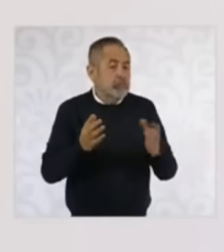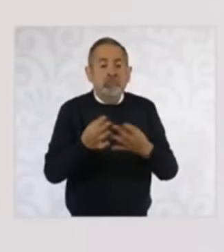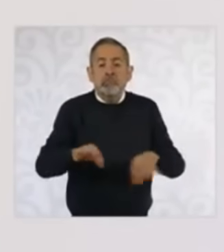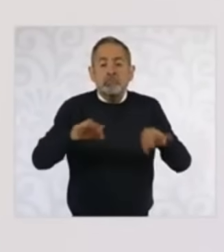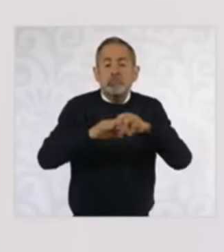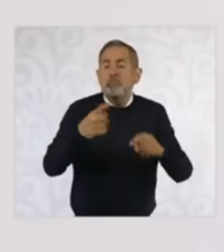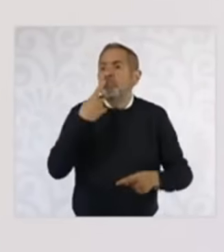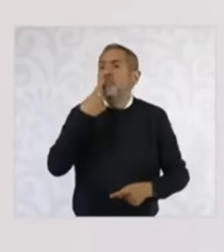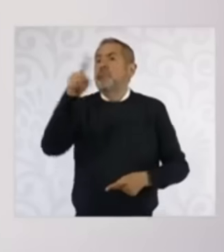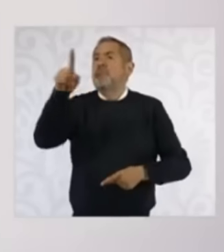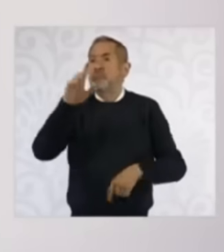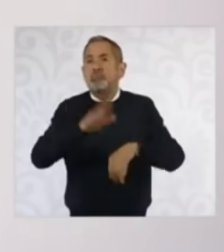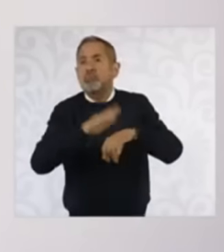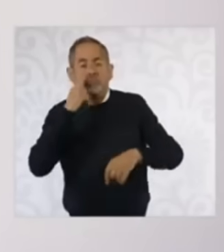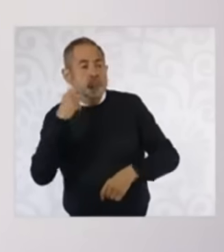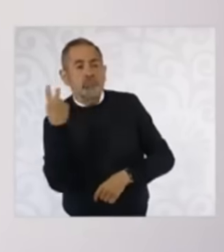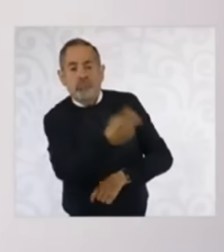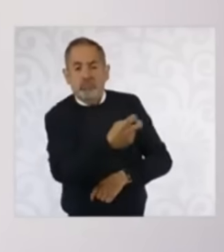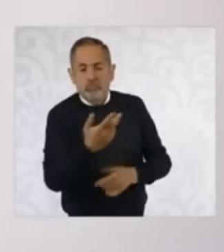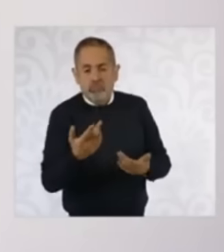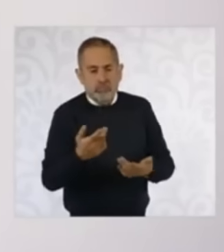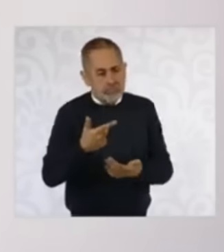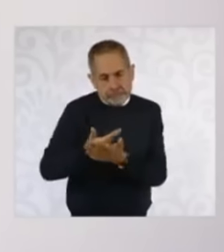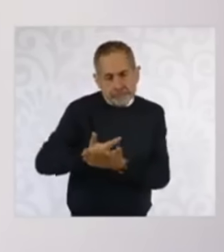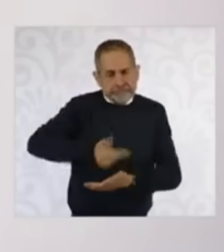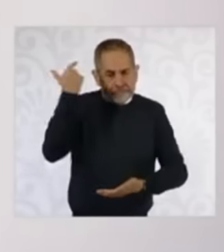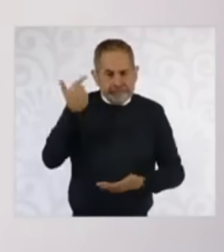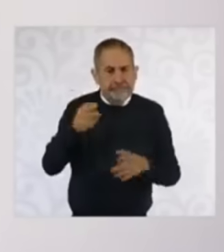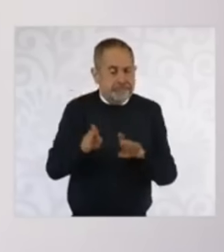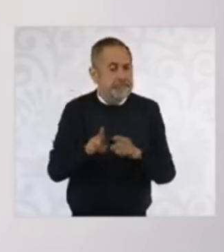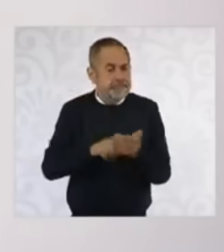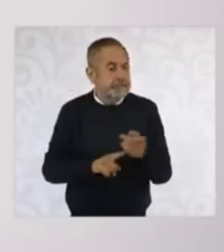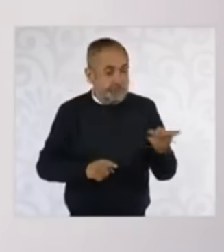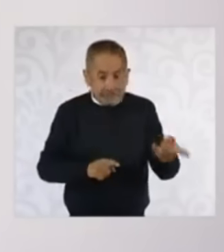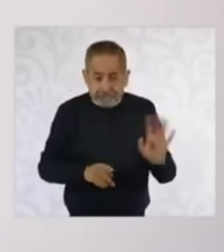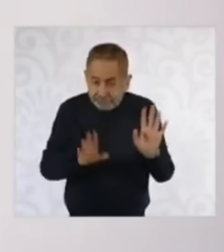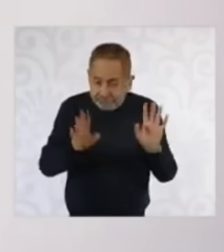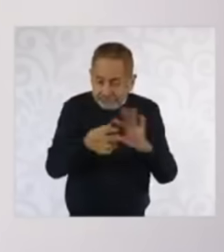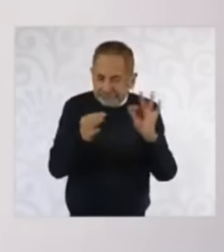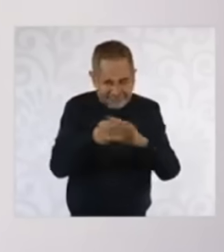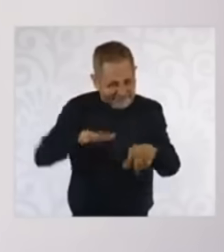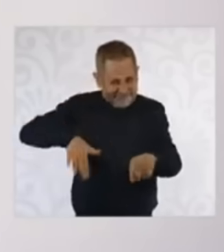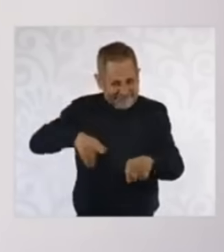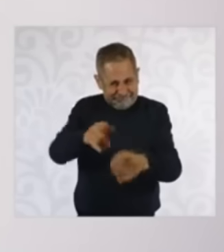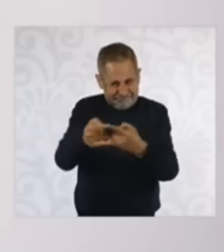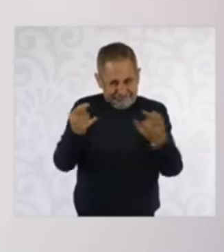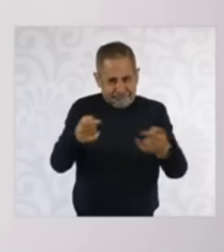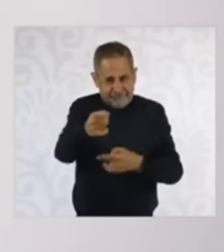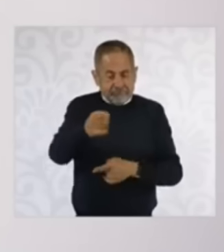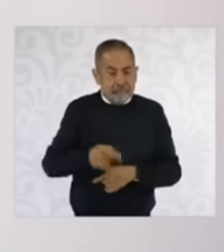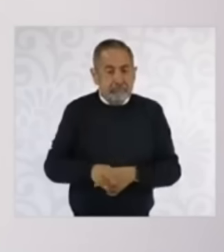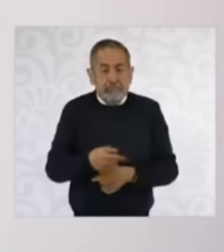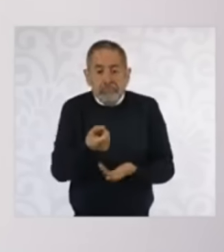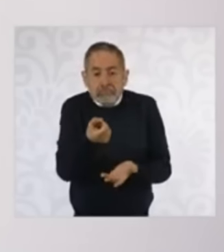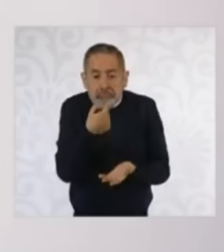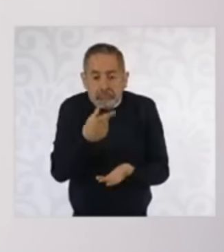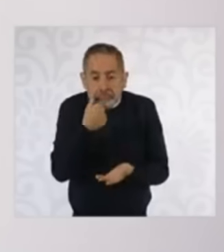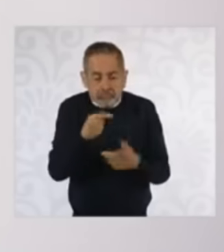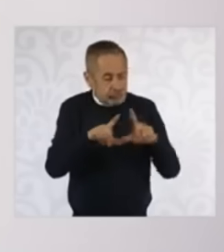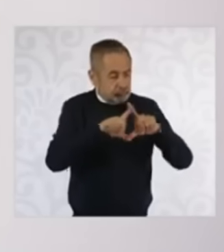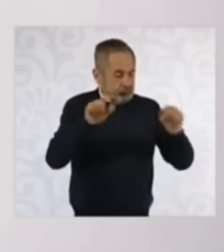tenga que haber Porque puede ser muy grave además en este caso era eh medicamentos